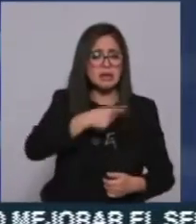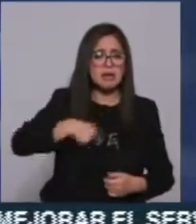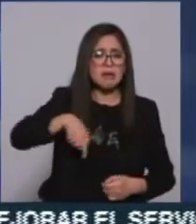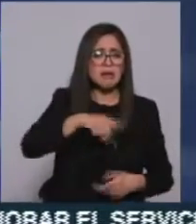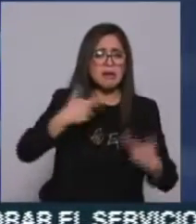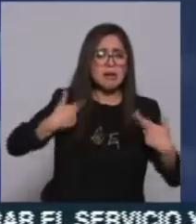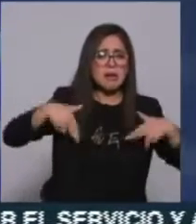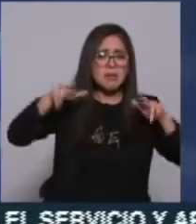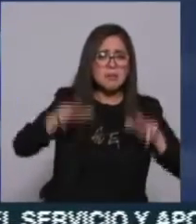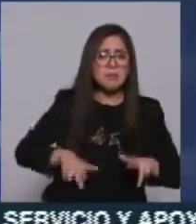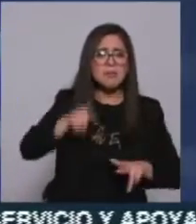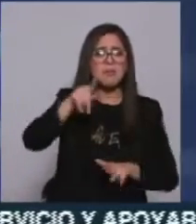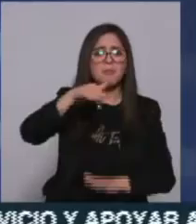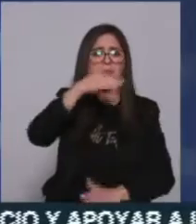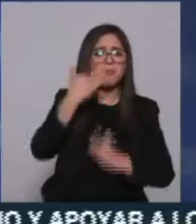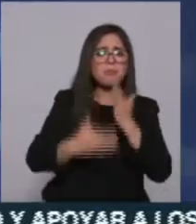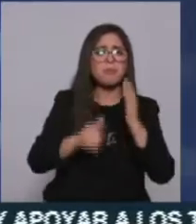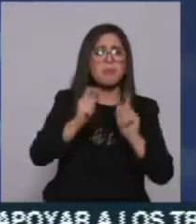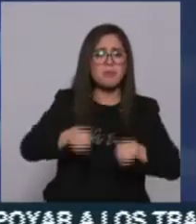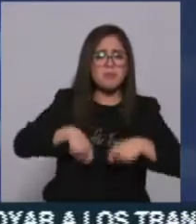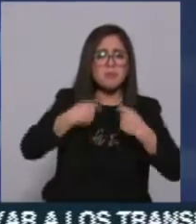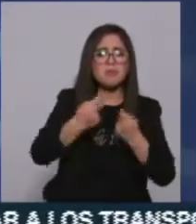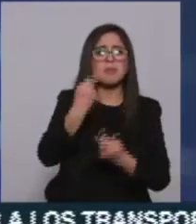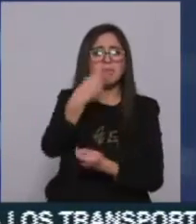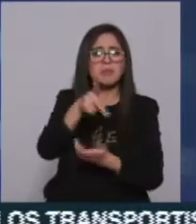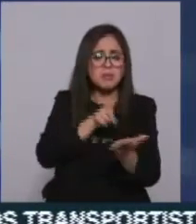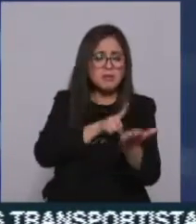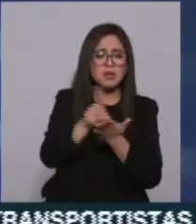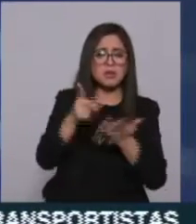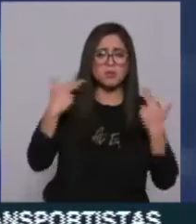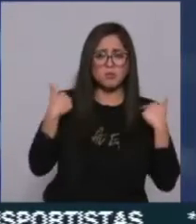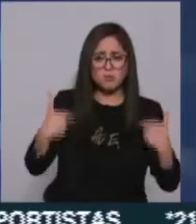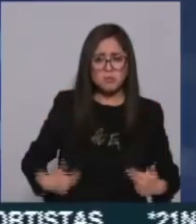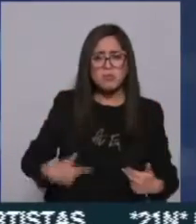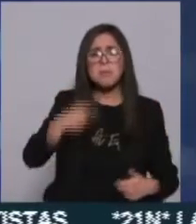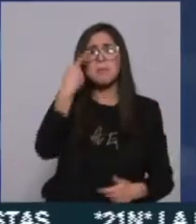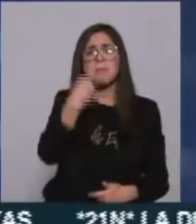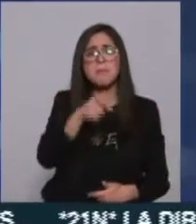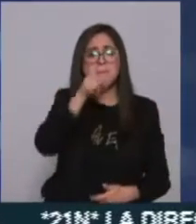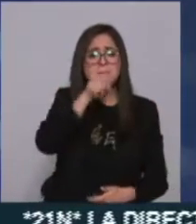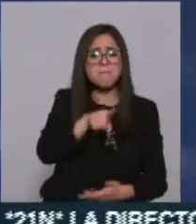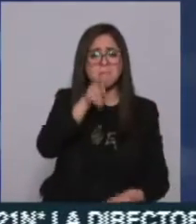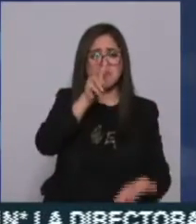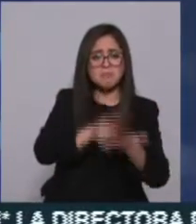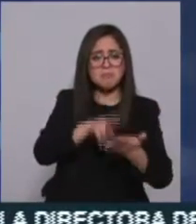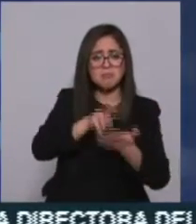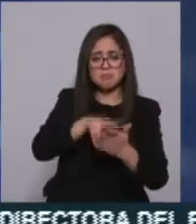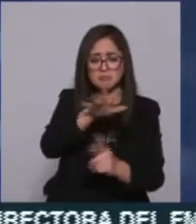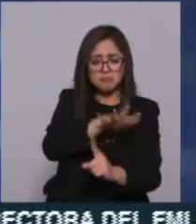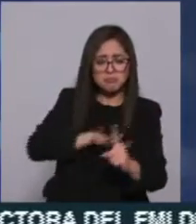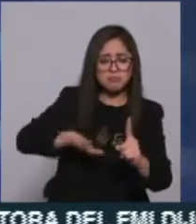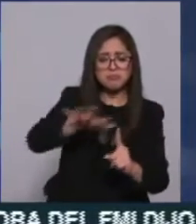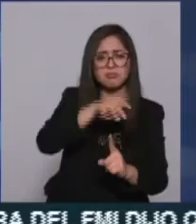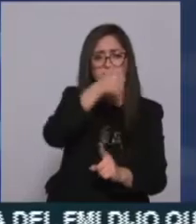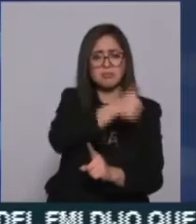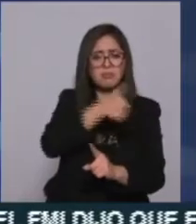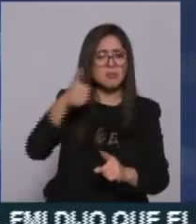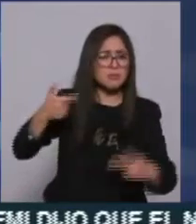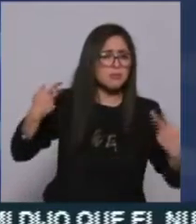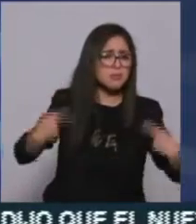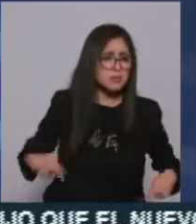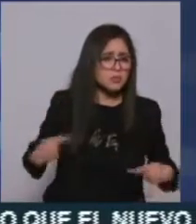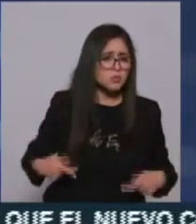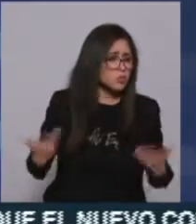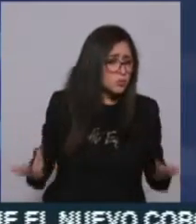condición de derechos humanos y de validez de su ser de las personas. Si